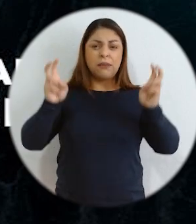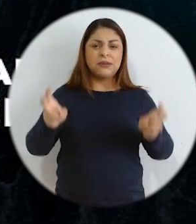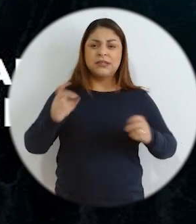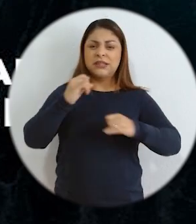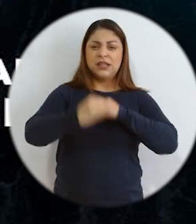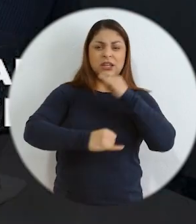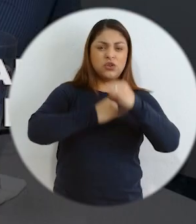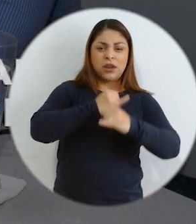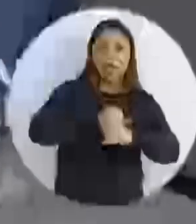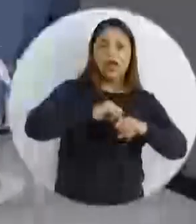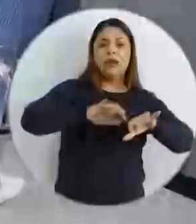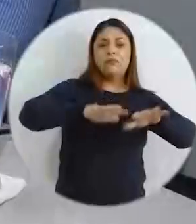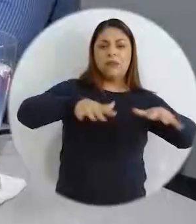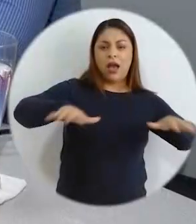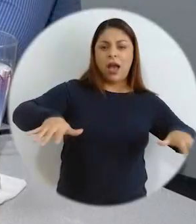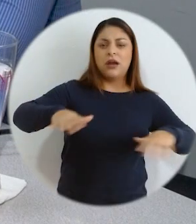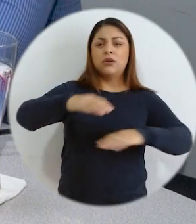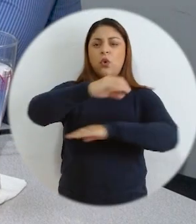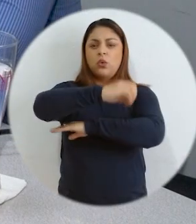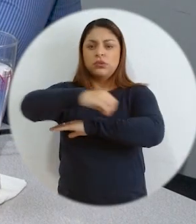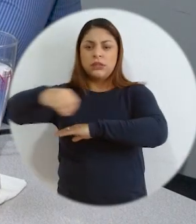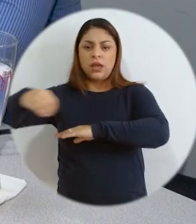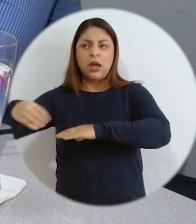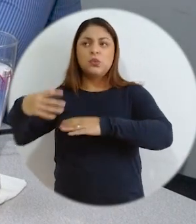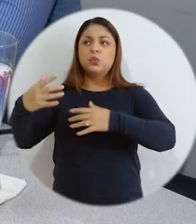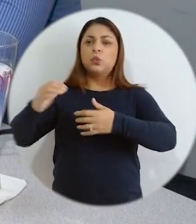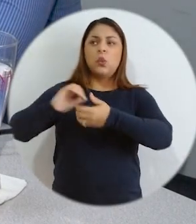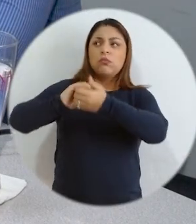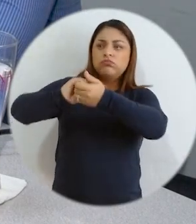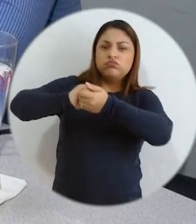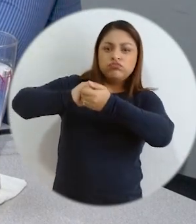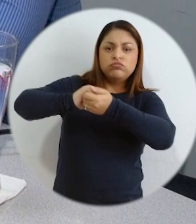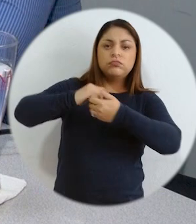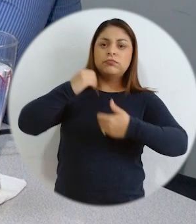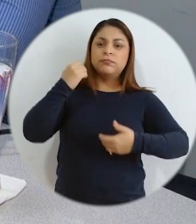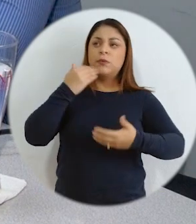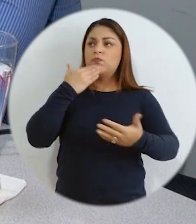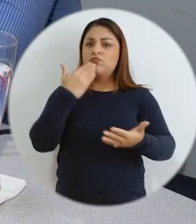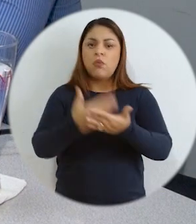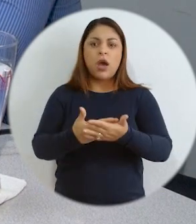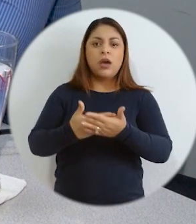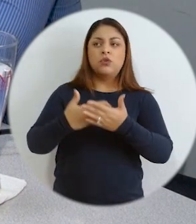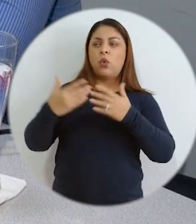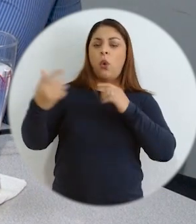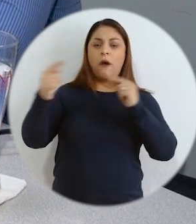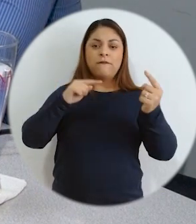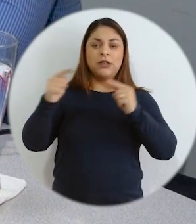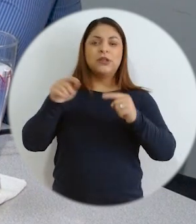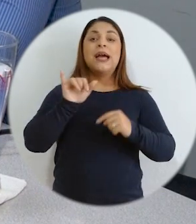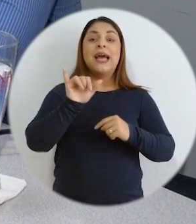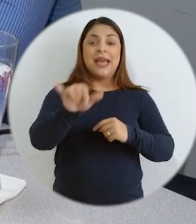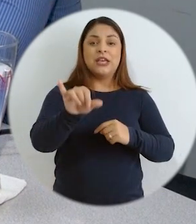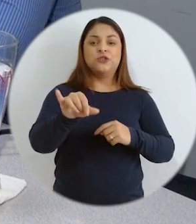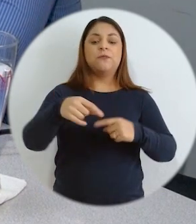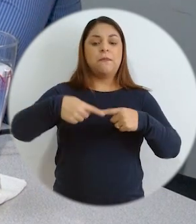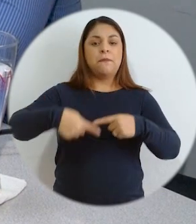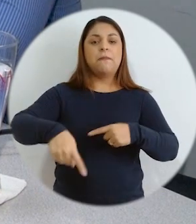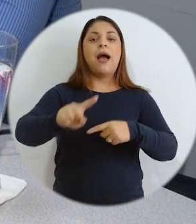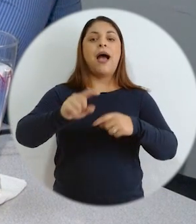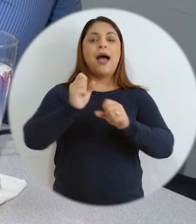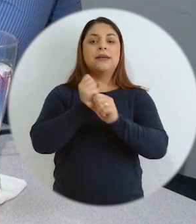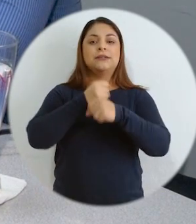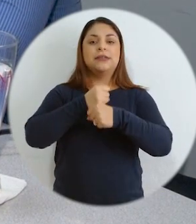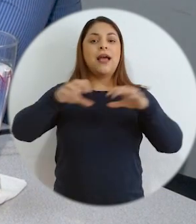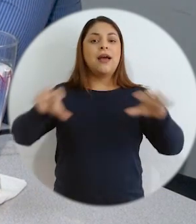dimensiones internacionales de los mares y el océano, la cooperación, el conflicto, la gestión efectiva,